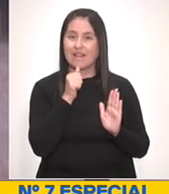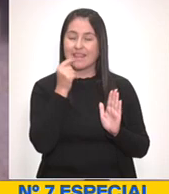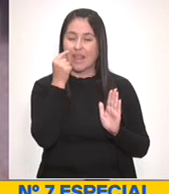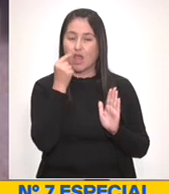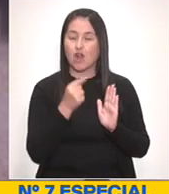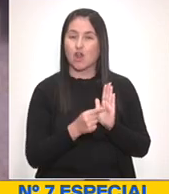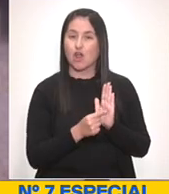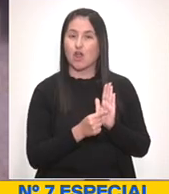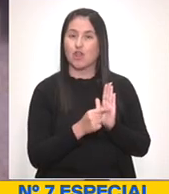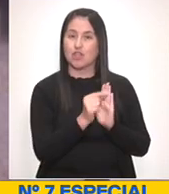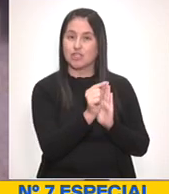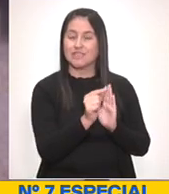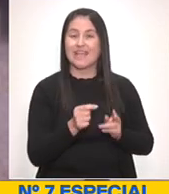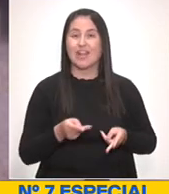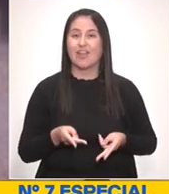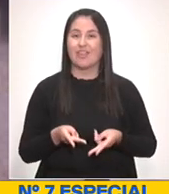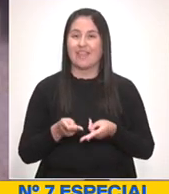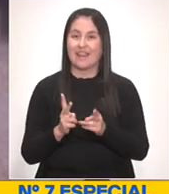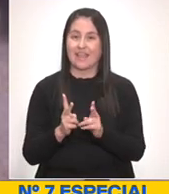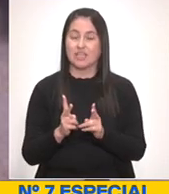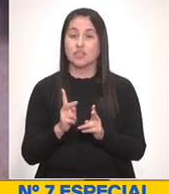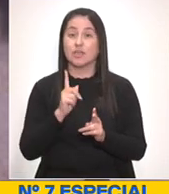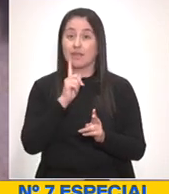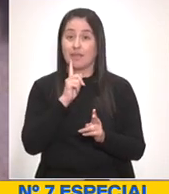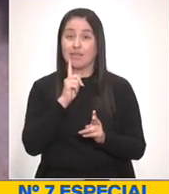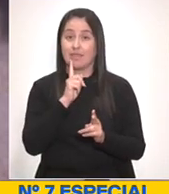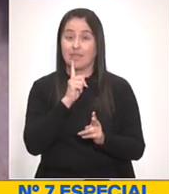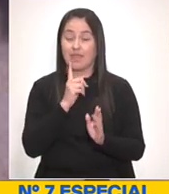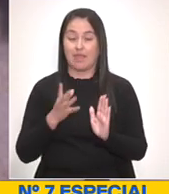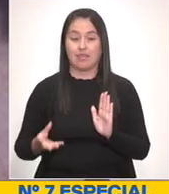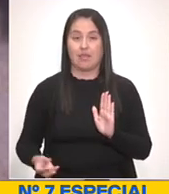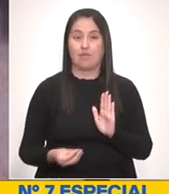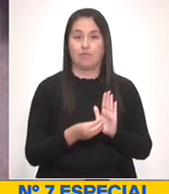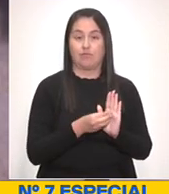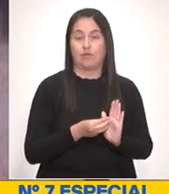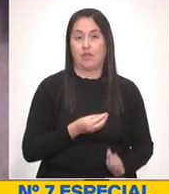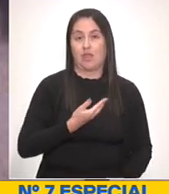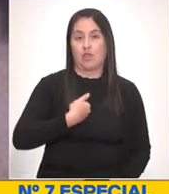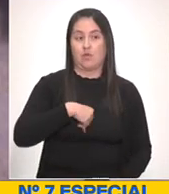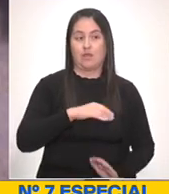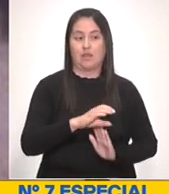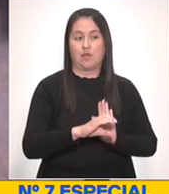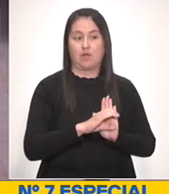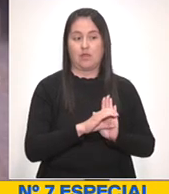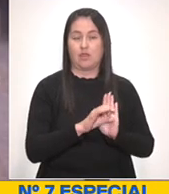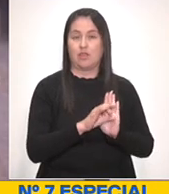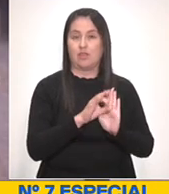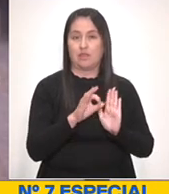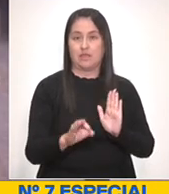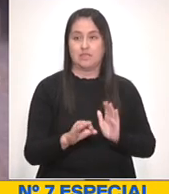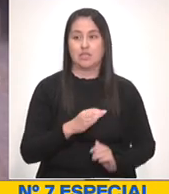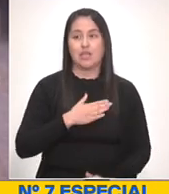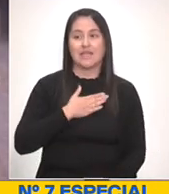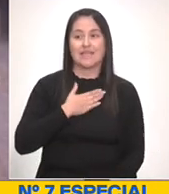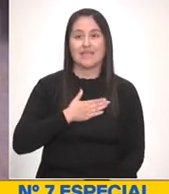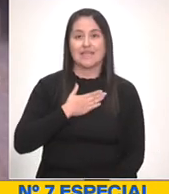están consagrados en nuestra en nuestra carta fundamental quisiera